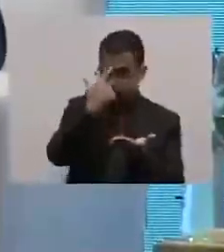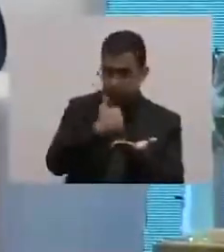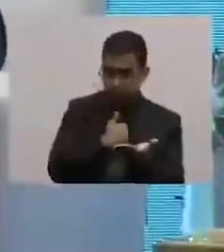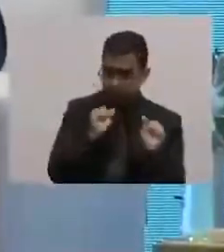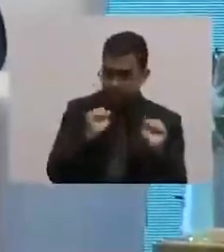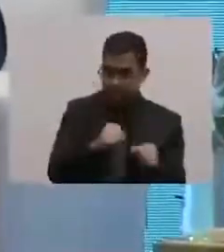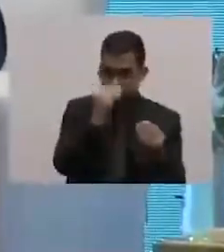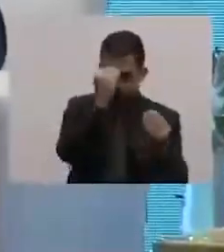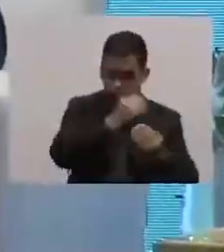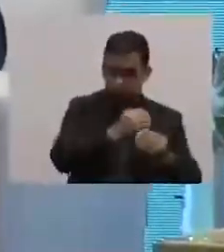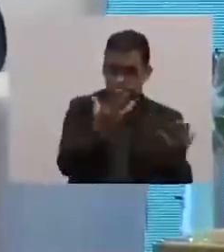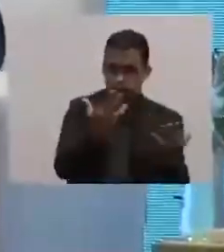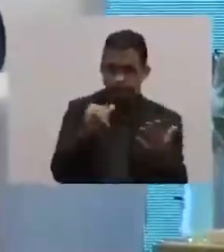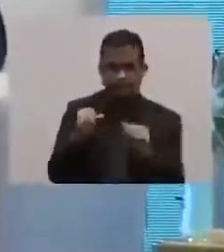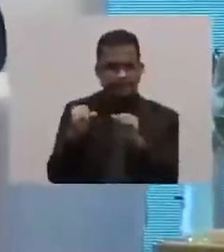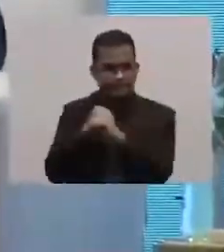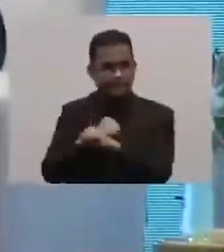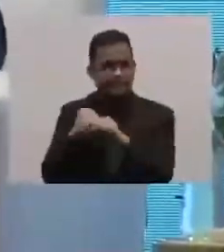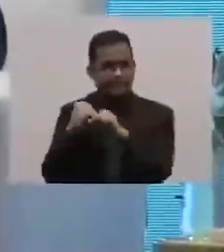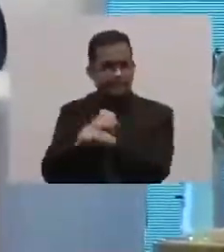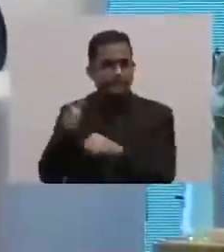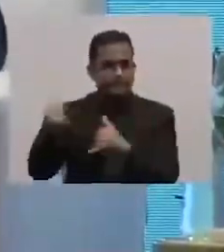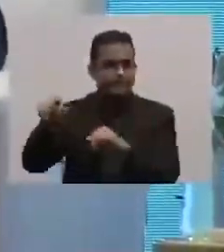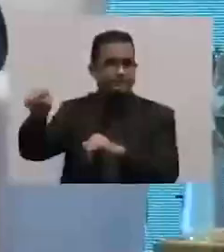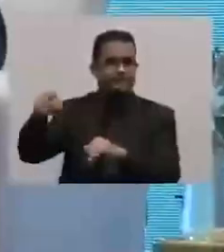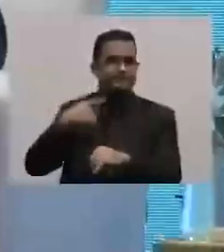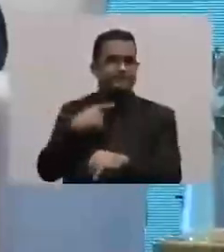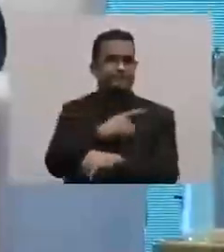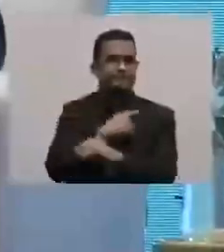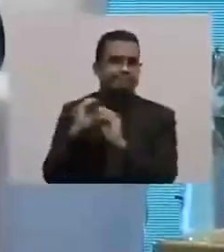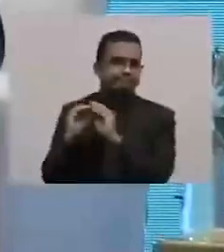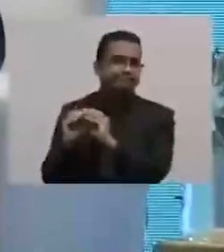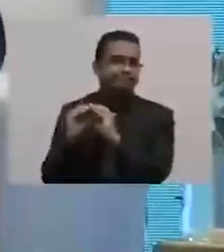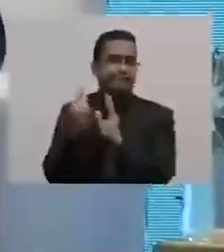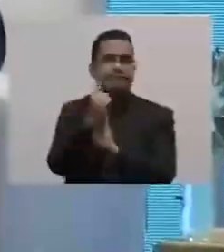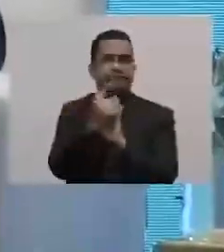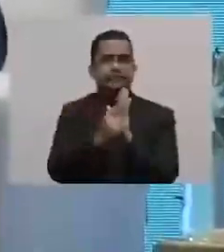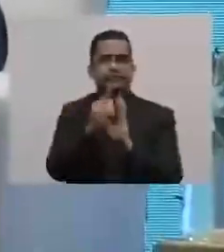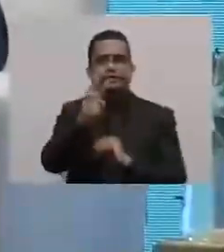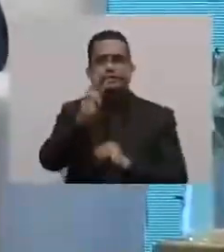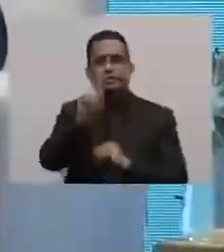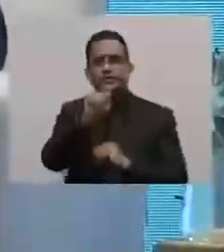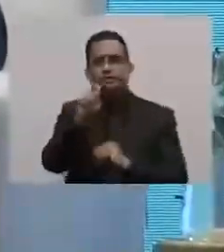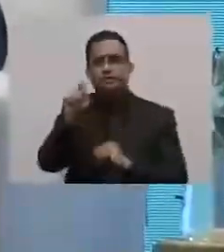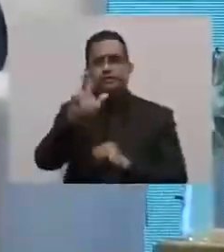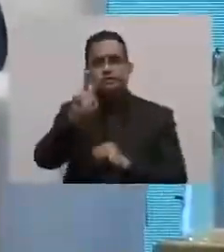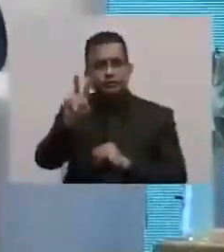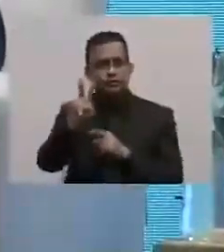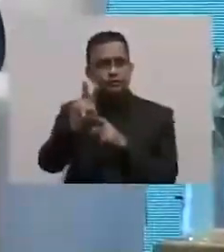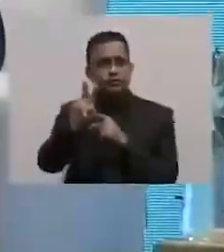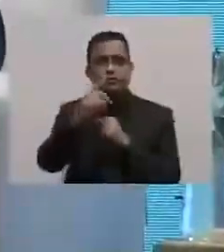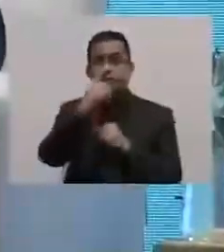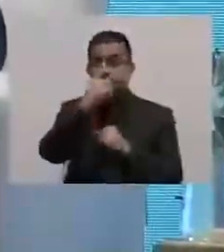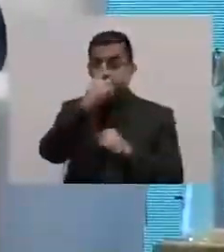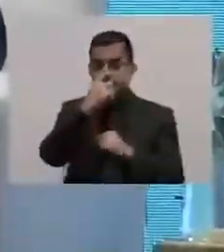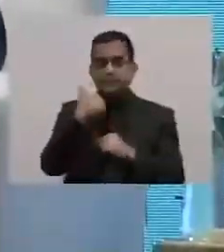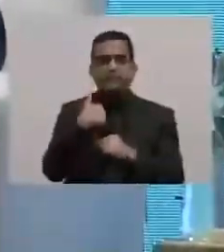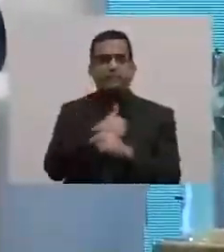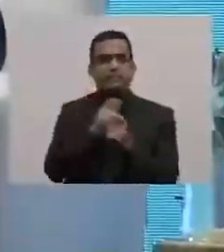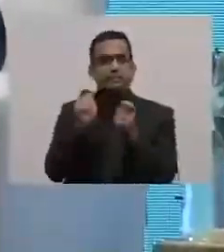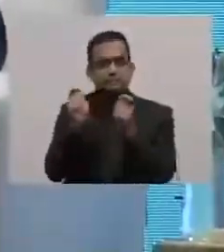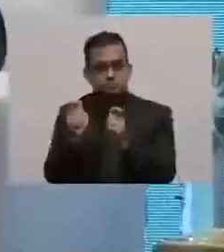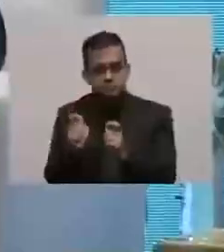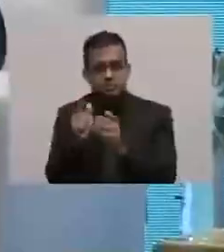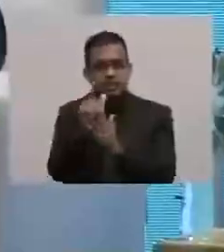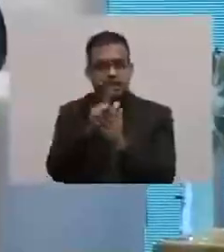el Congreso, en el proyecto que lo está descansando en el Congreso con la ley 6132, y además hemos modernizado la ley